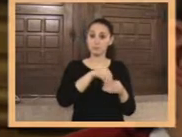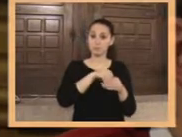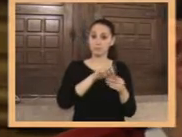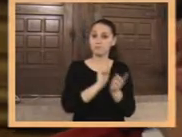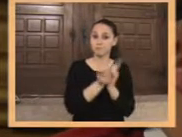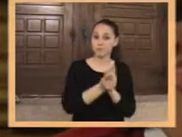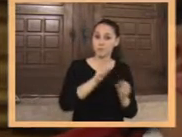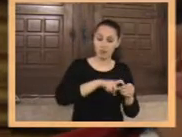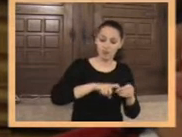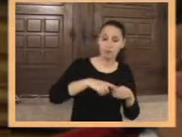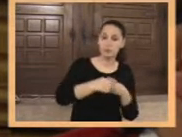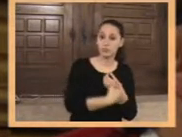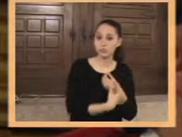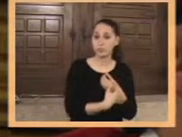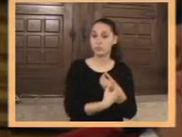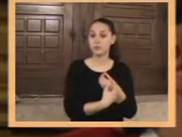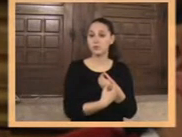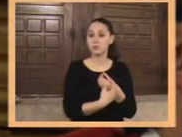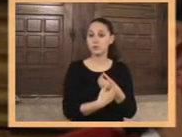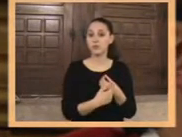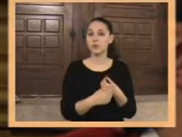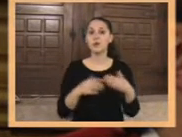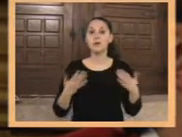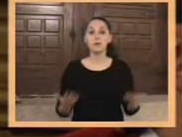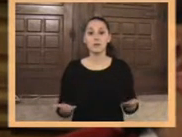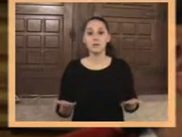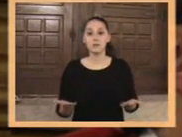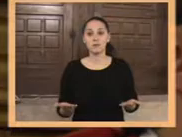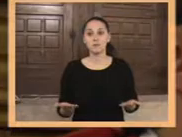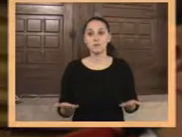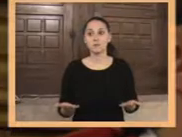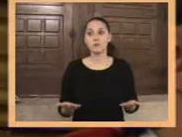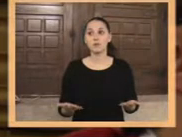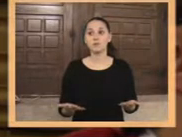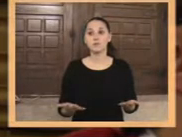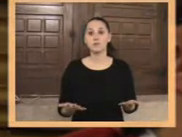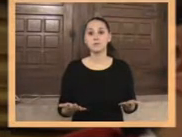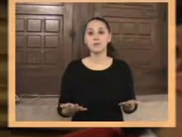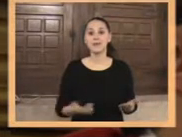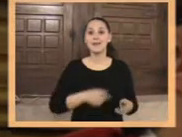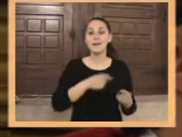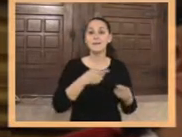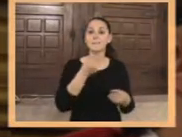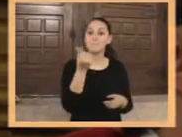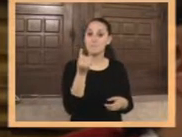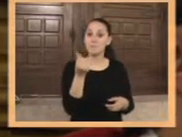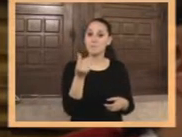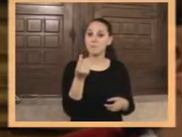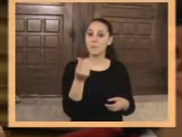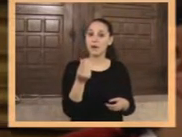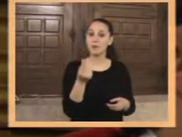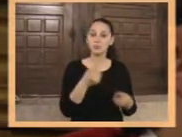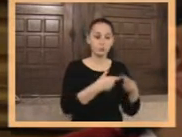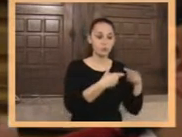consecuencia de la participación ciudadana es el fraccionamiento de los pagos, que hay una propuesta hecha de que